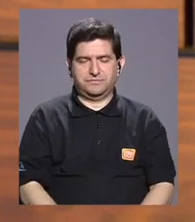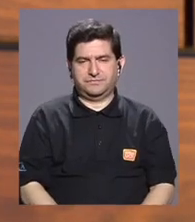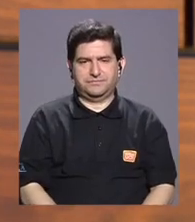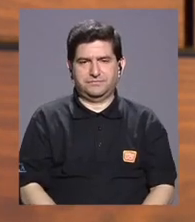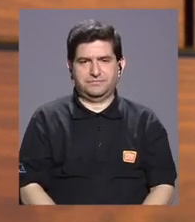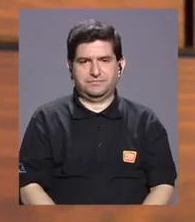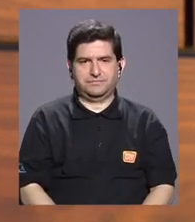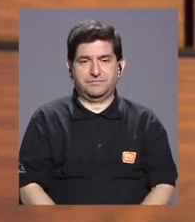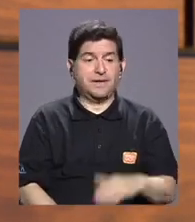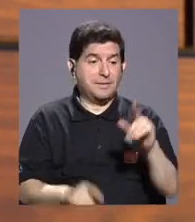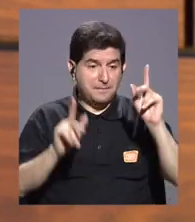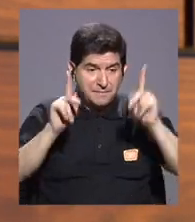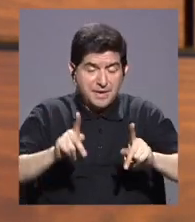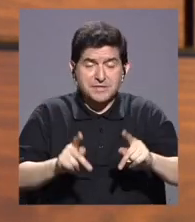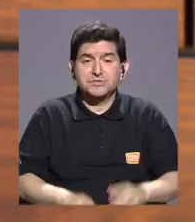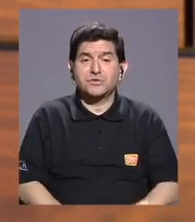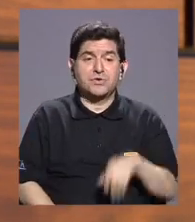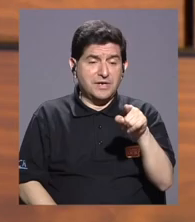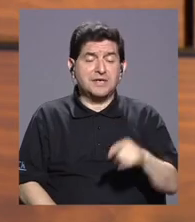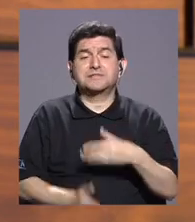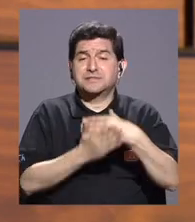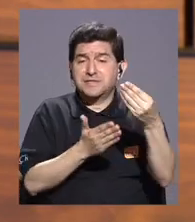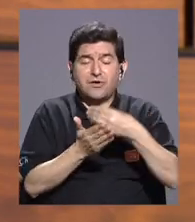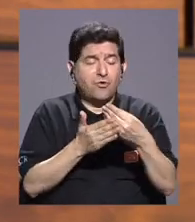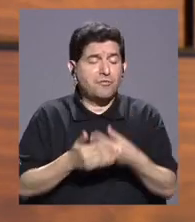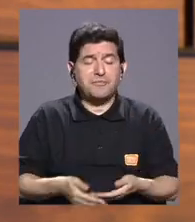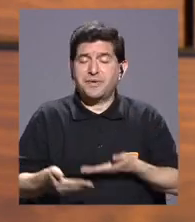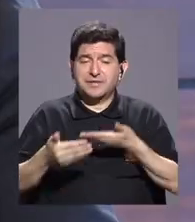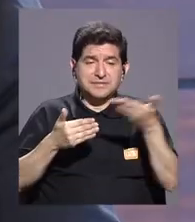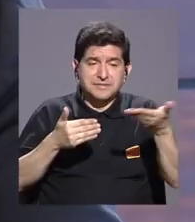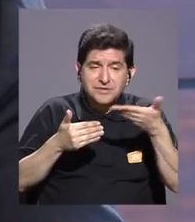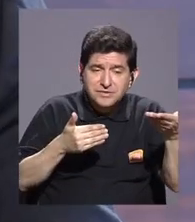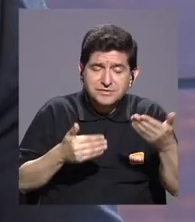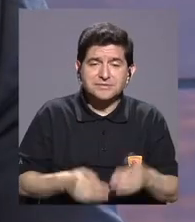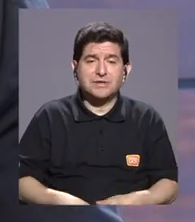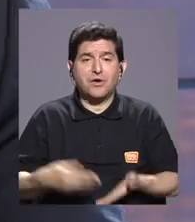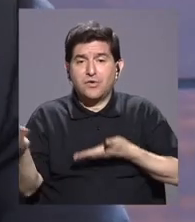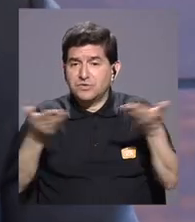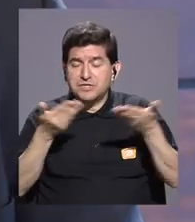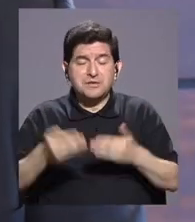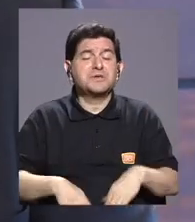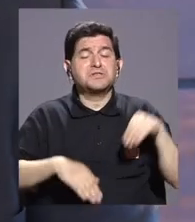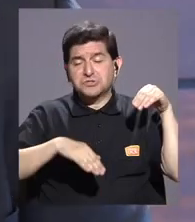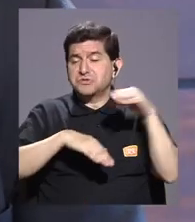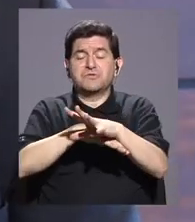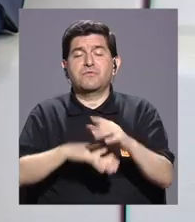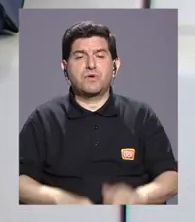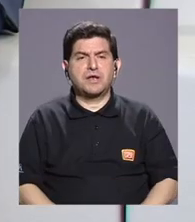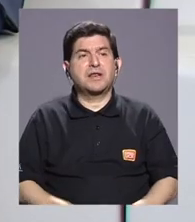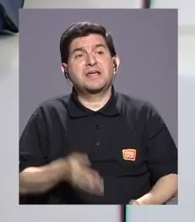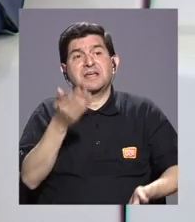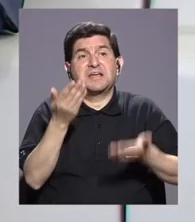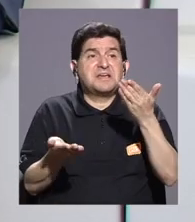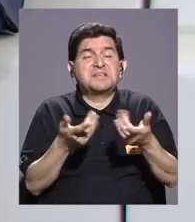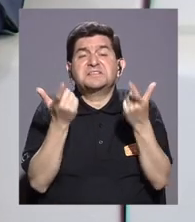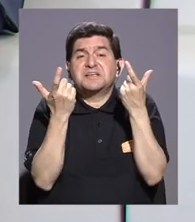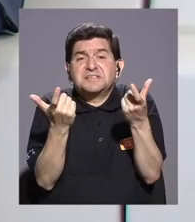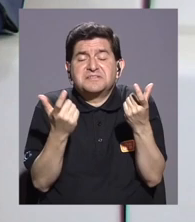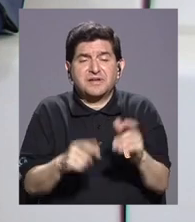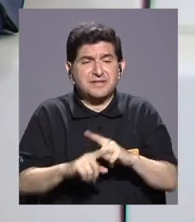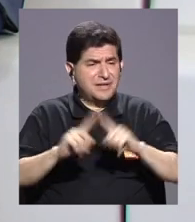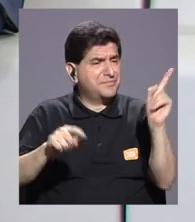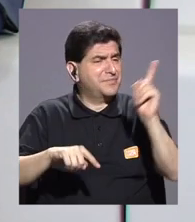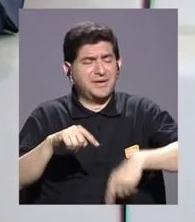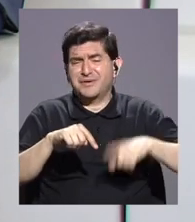primer lugar a todos los trabajadores y a todas las personas que consumen bienes y servicios. Indirectamente puede incidir en la parte de renta,